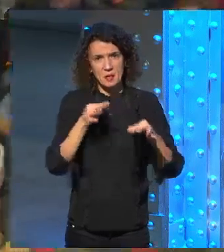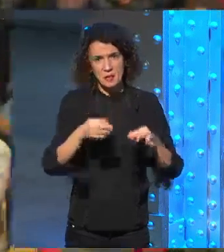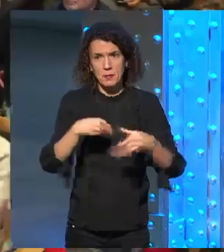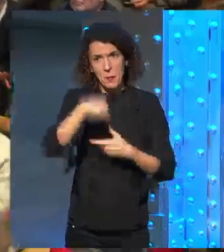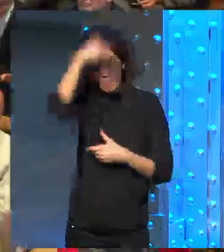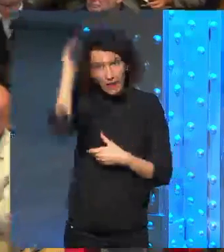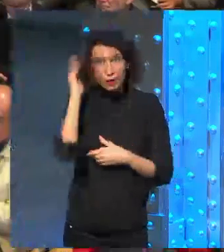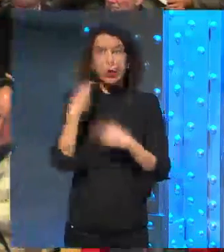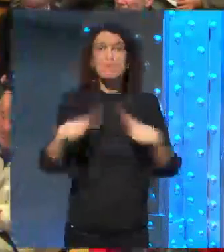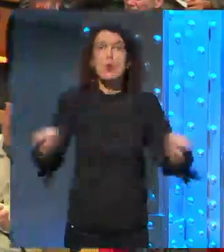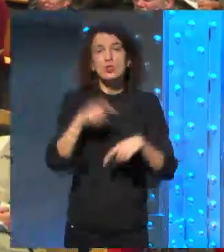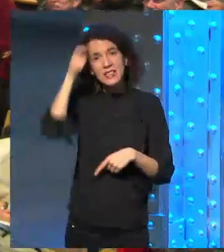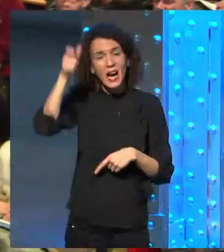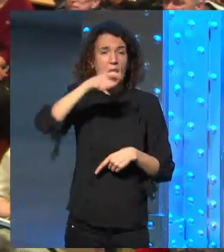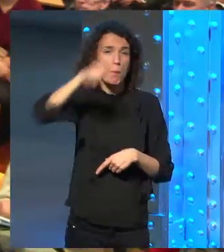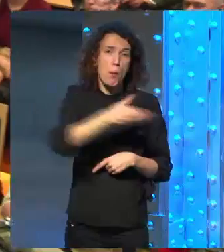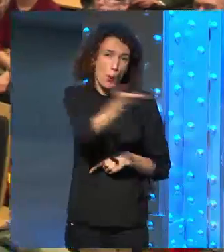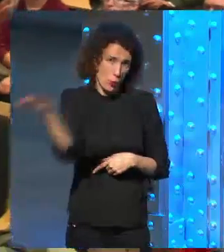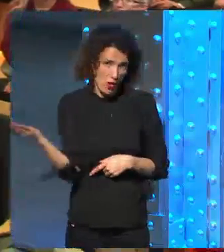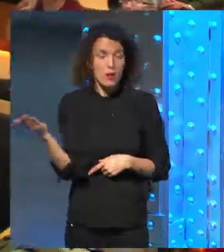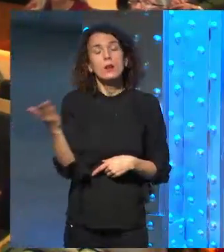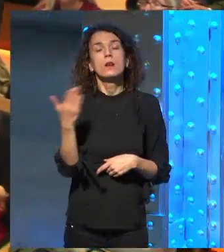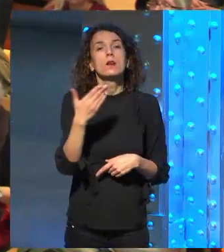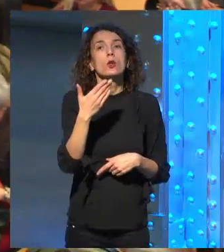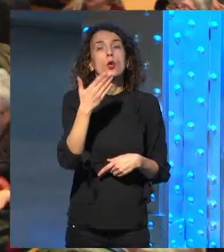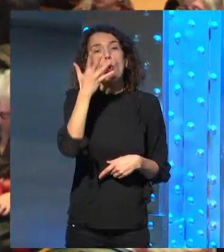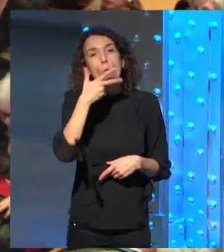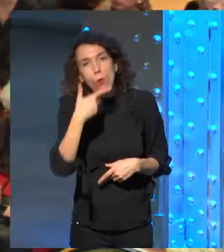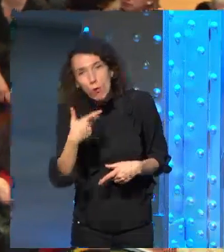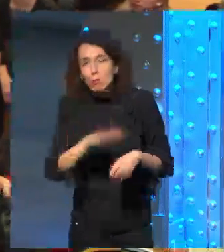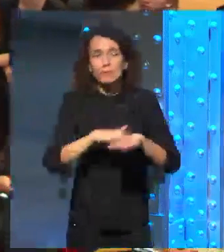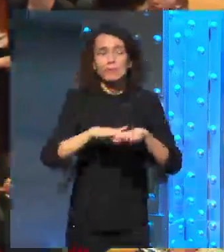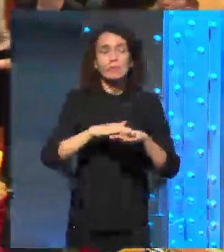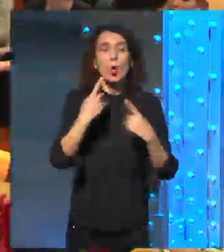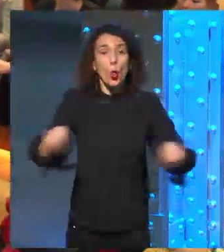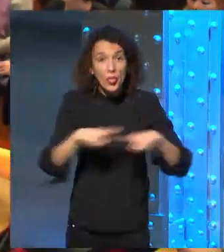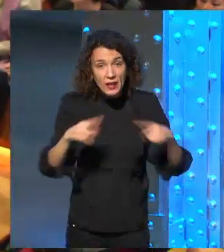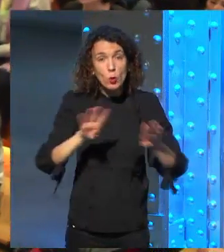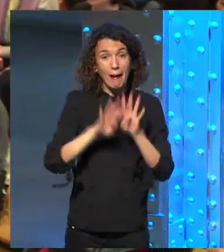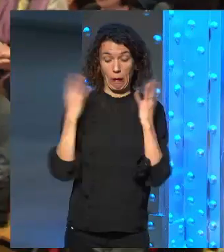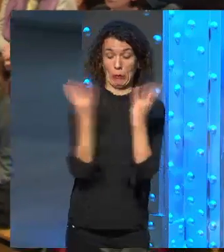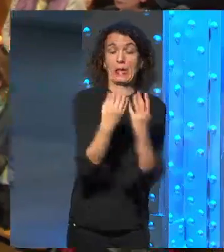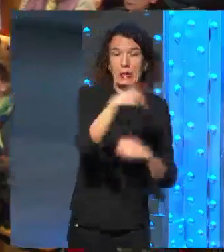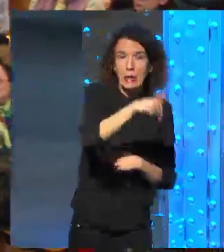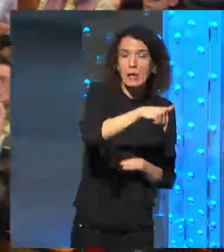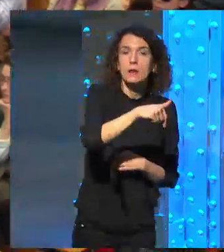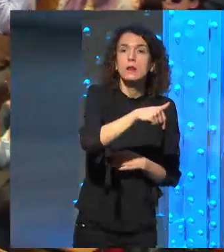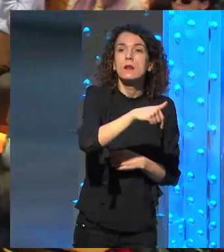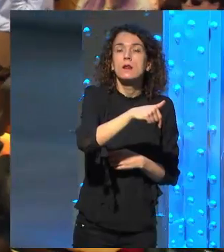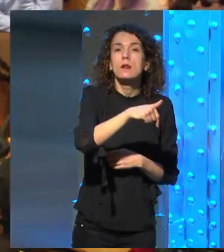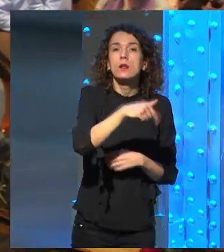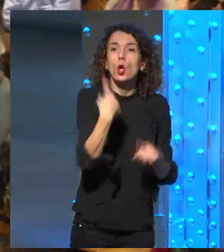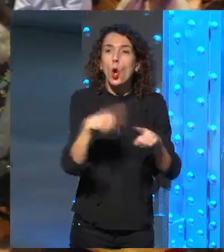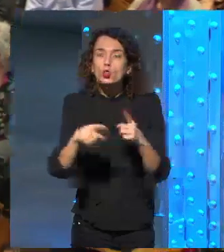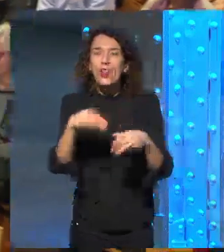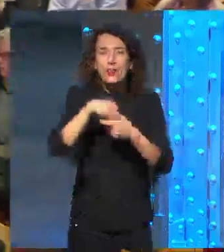Bartók la música popular, ¿no? En el concierto y luego después en el concierto para orquesta, ¿dónde identificáis los